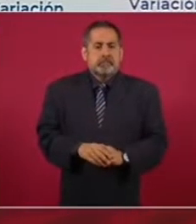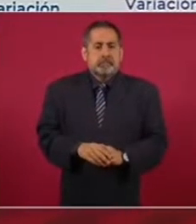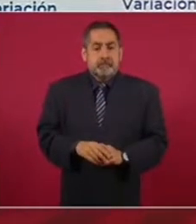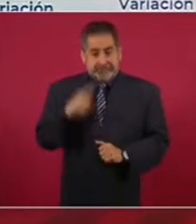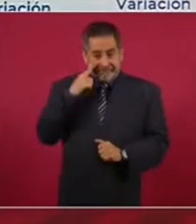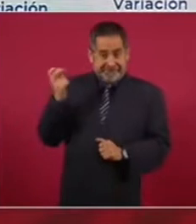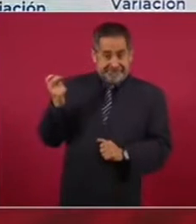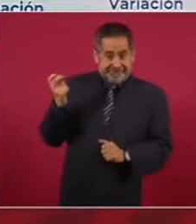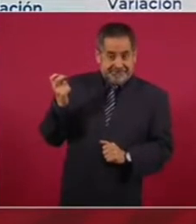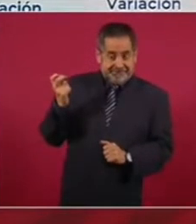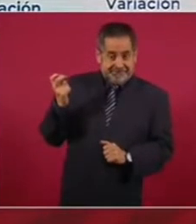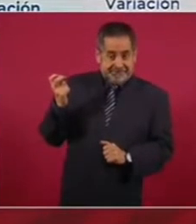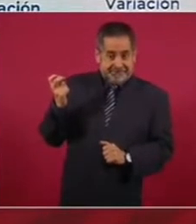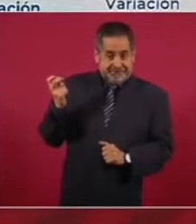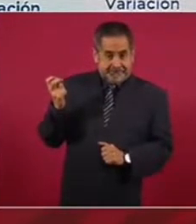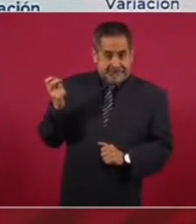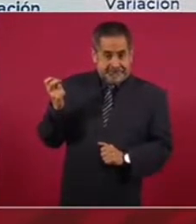Esto